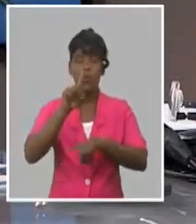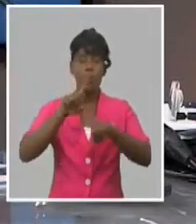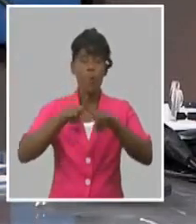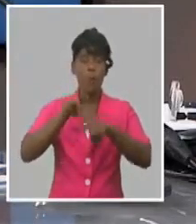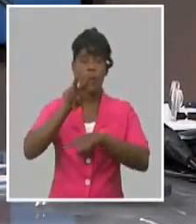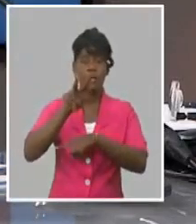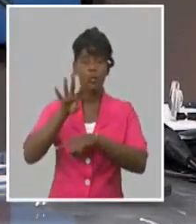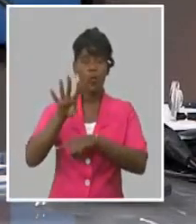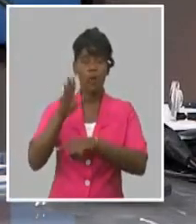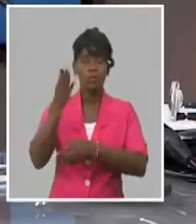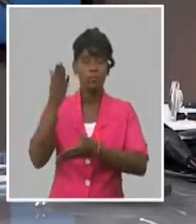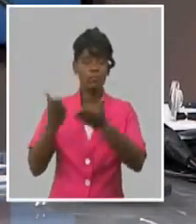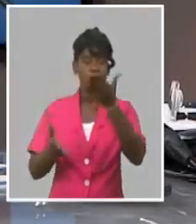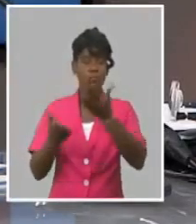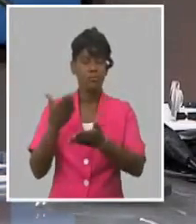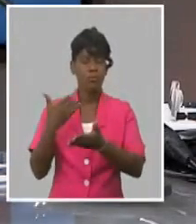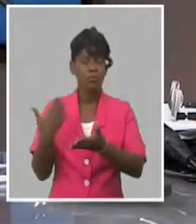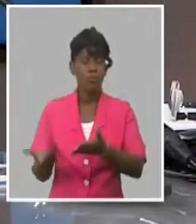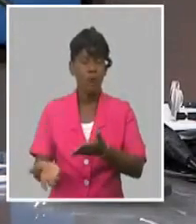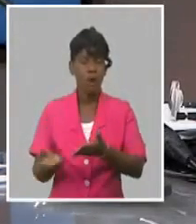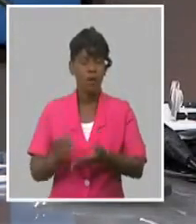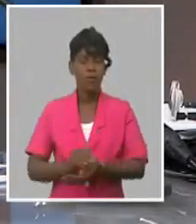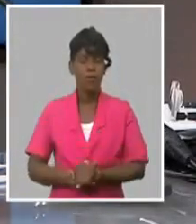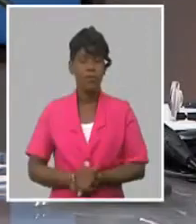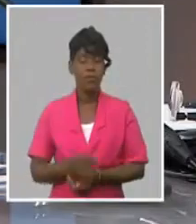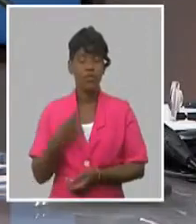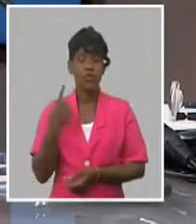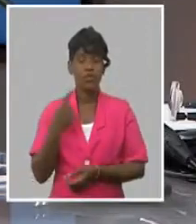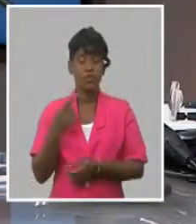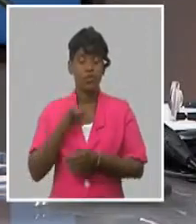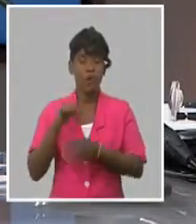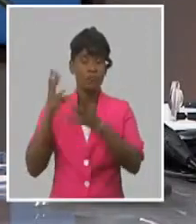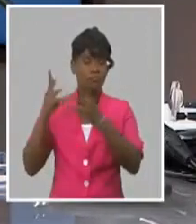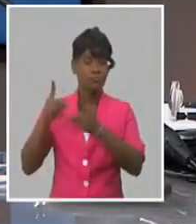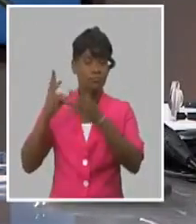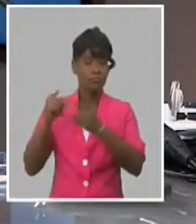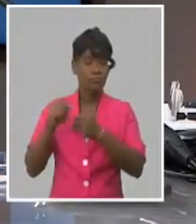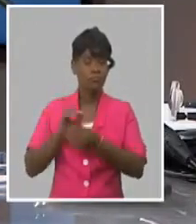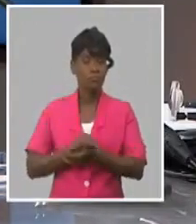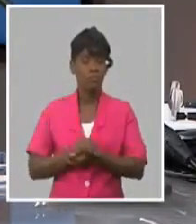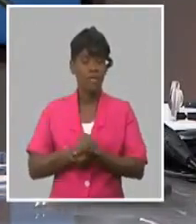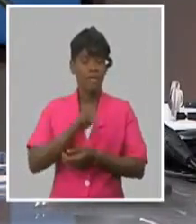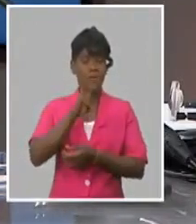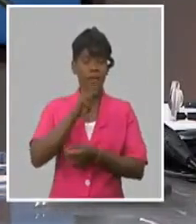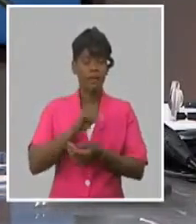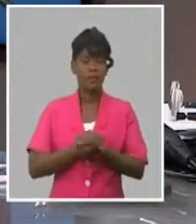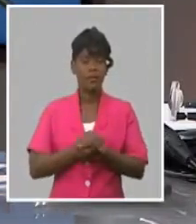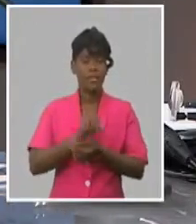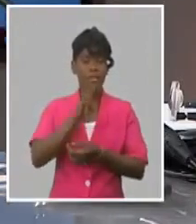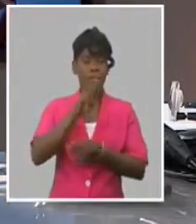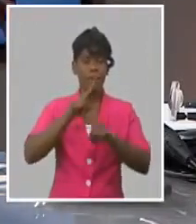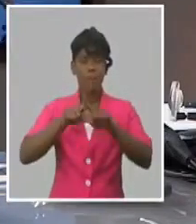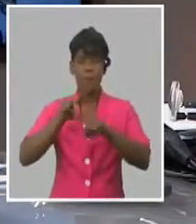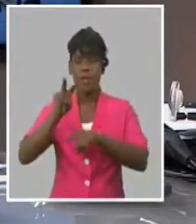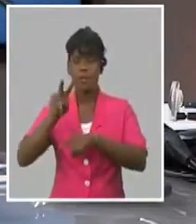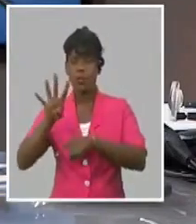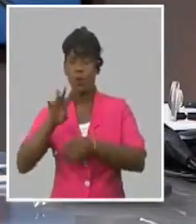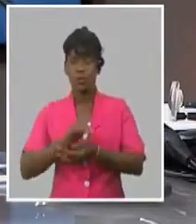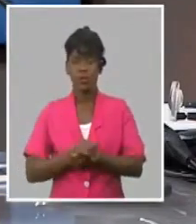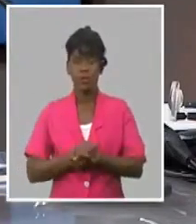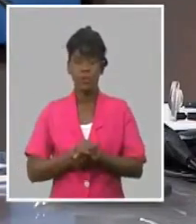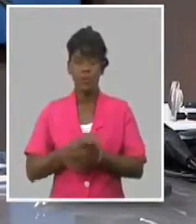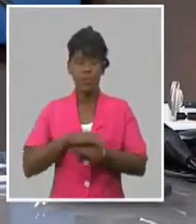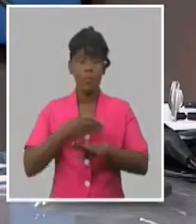las entidades 3, y la diferencia era 3 y 24. Después decir 6, era 6 y